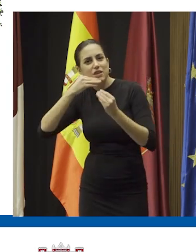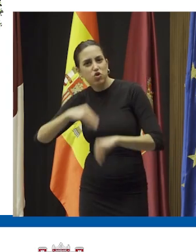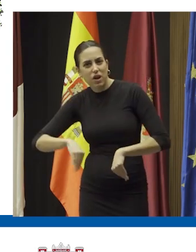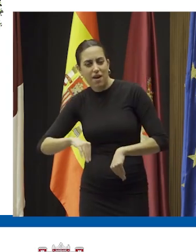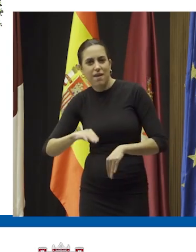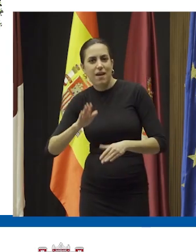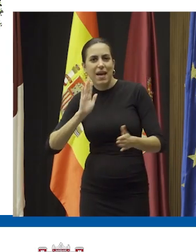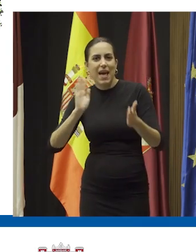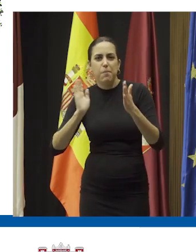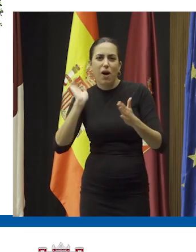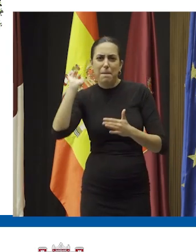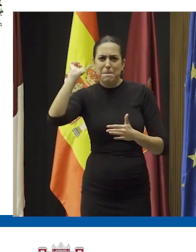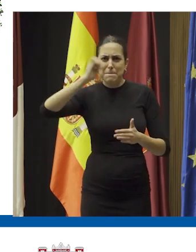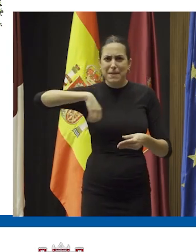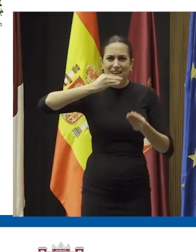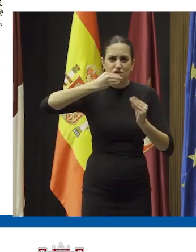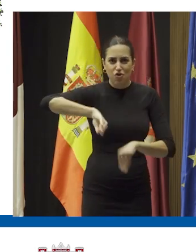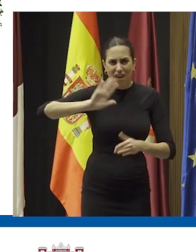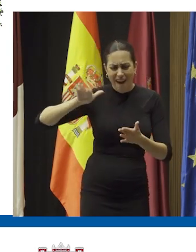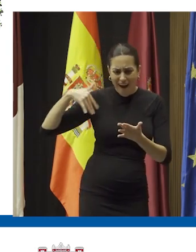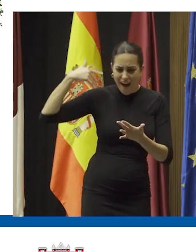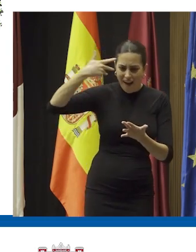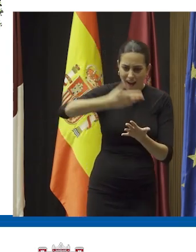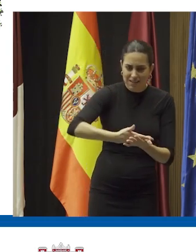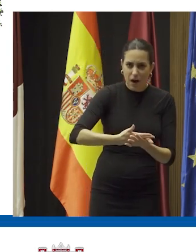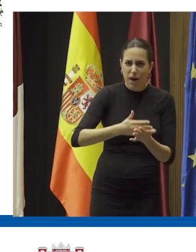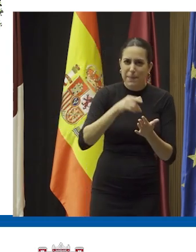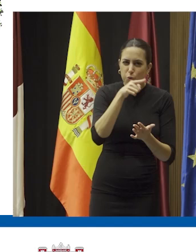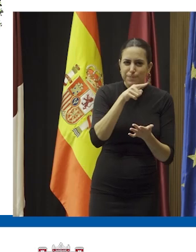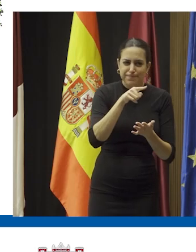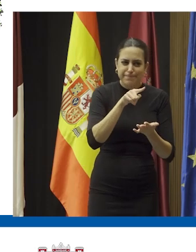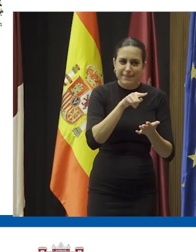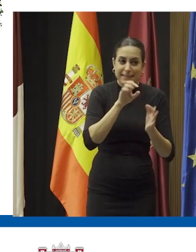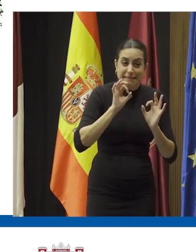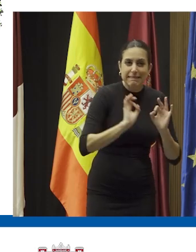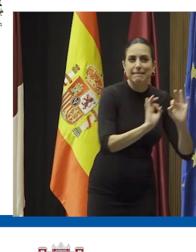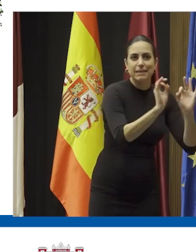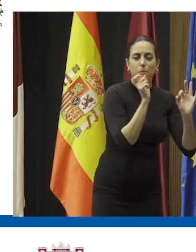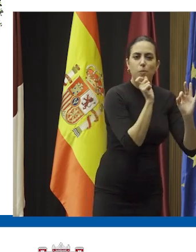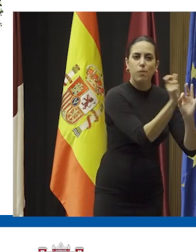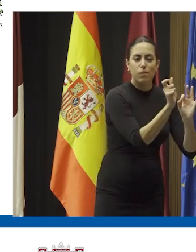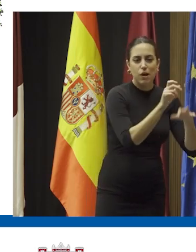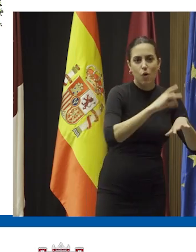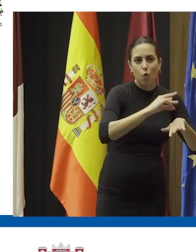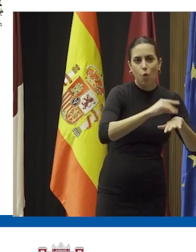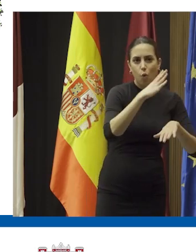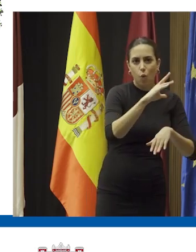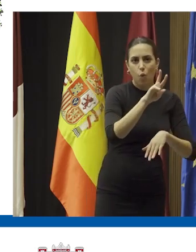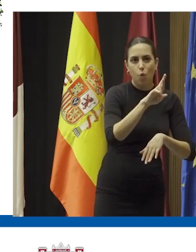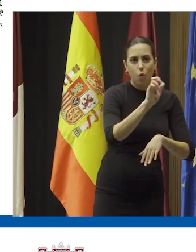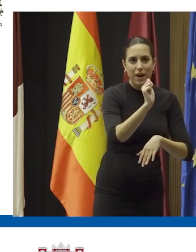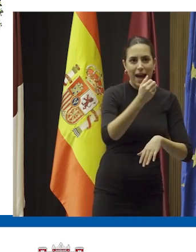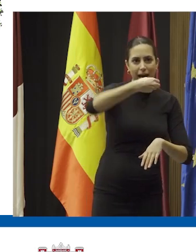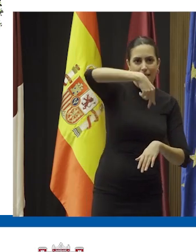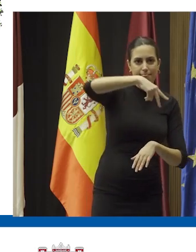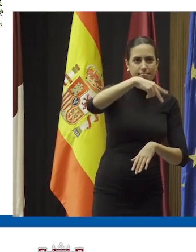la prehistoria hasta ahora, pero no de esta pequeña paréntesis